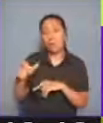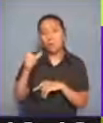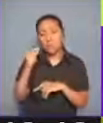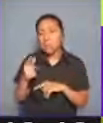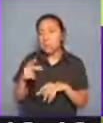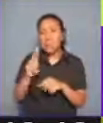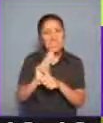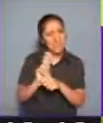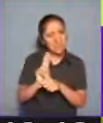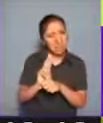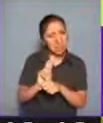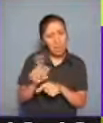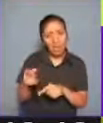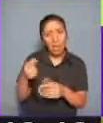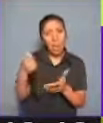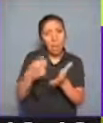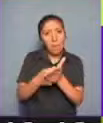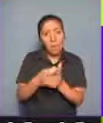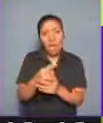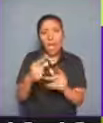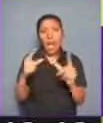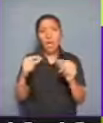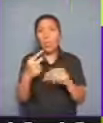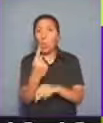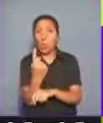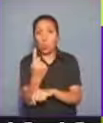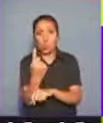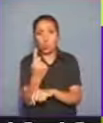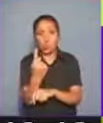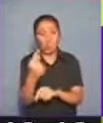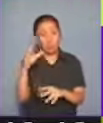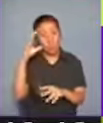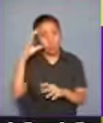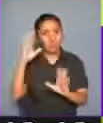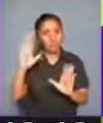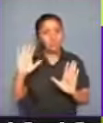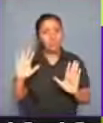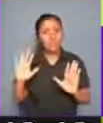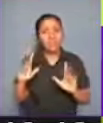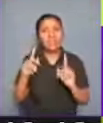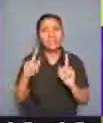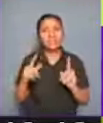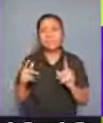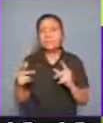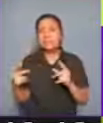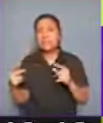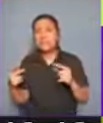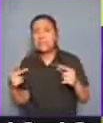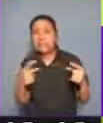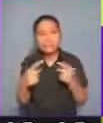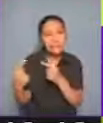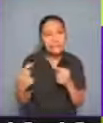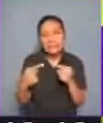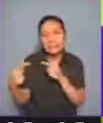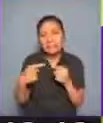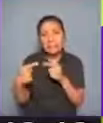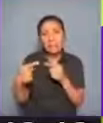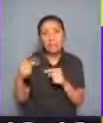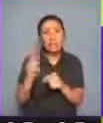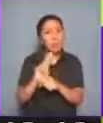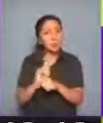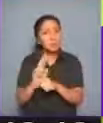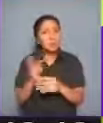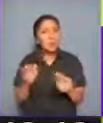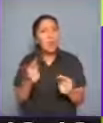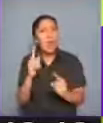Remis los remises están cobrando tarifa uno también para recordar Pero también había alguna disputa ahí alguna pelea entre los remiseros Porque